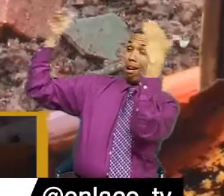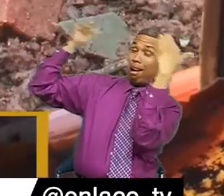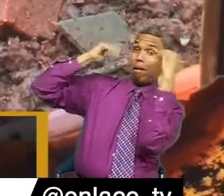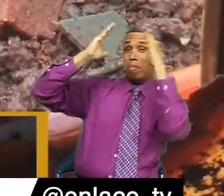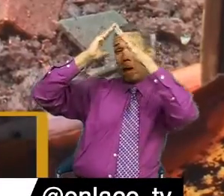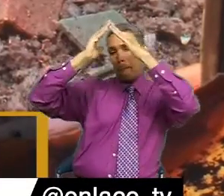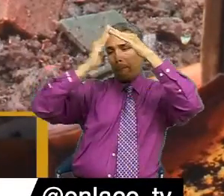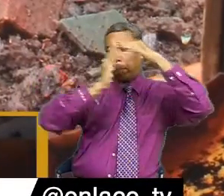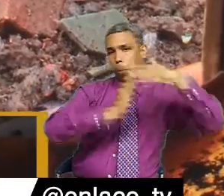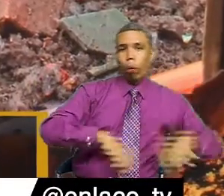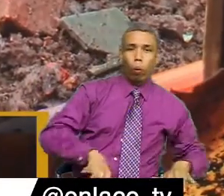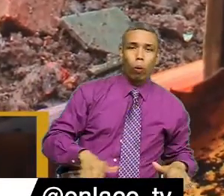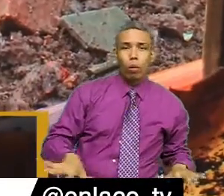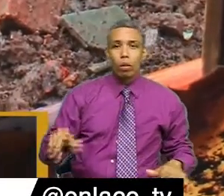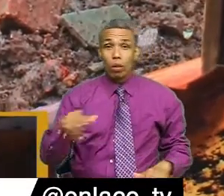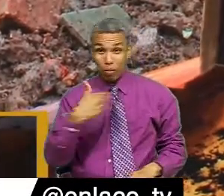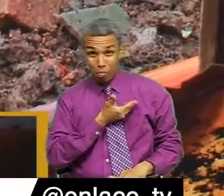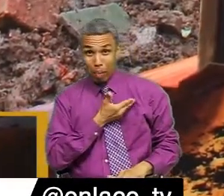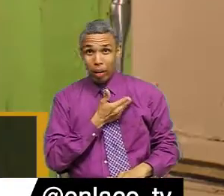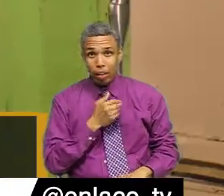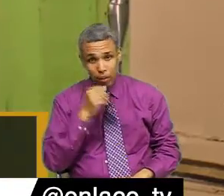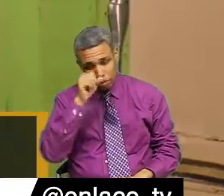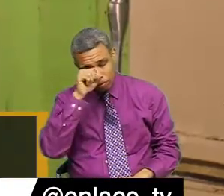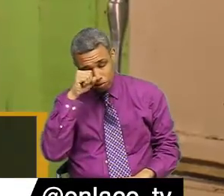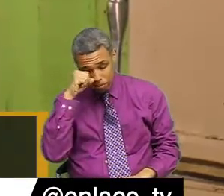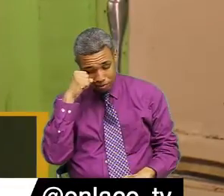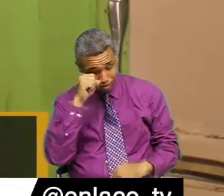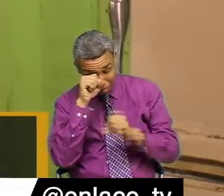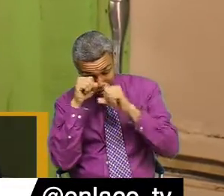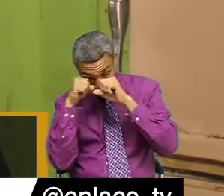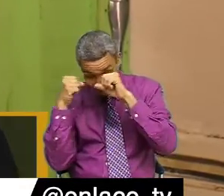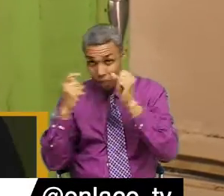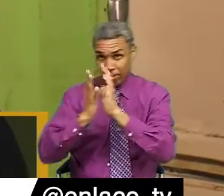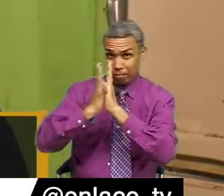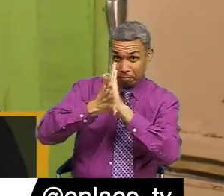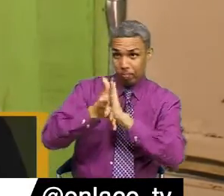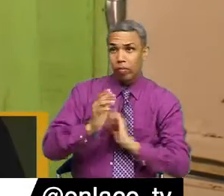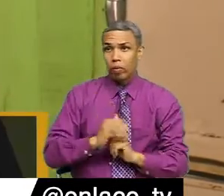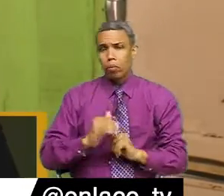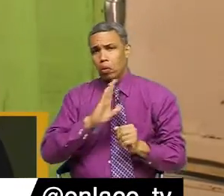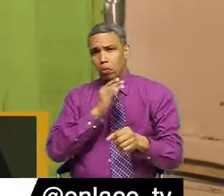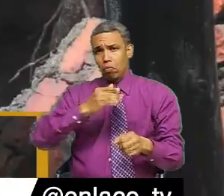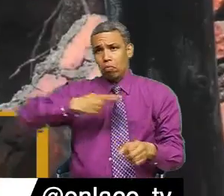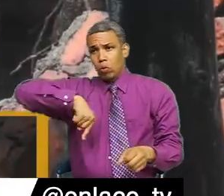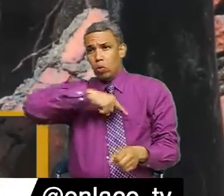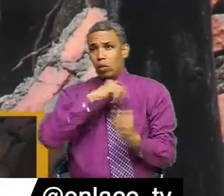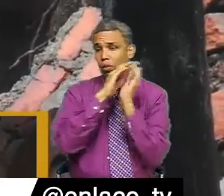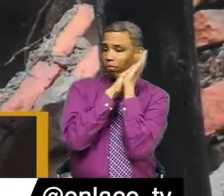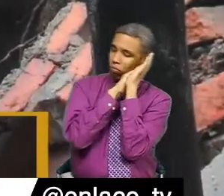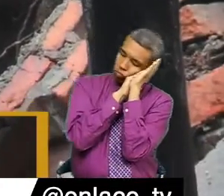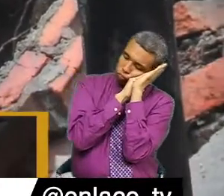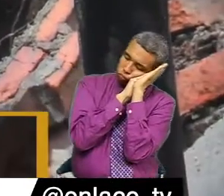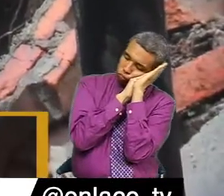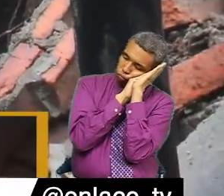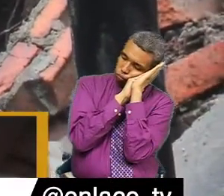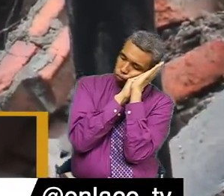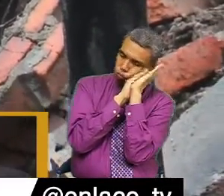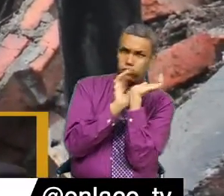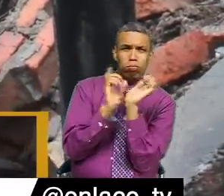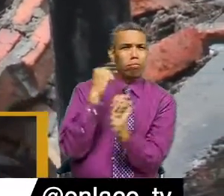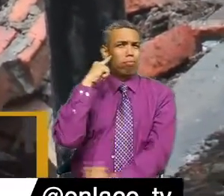sus ojos, narró lo ocurrido la mañana del sábado. Nosotros estábamos durmiendo, ¿sí? Sentíamos como que venía en forma de una avalancha, pero no nos paramos cuidado porque